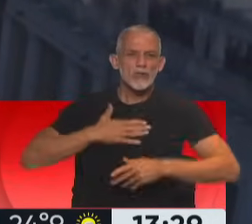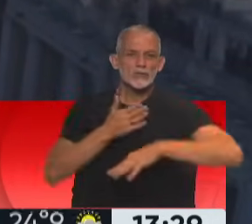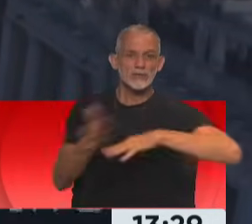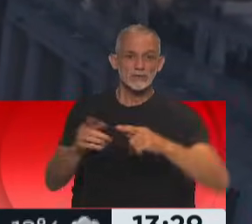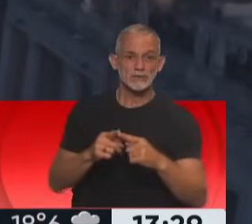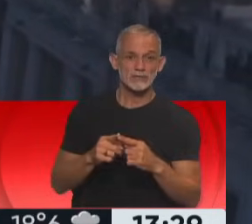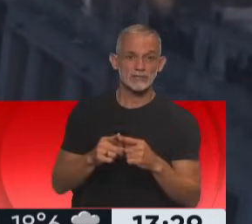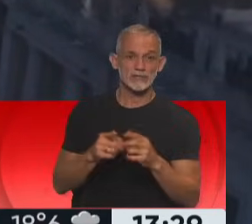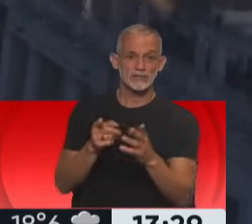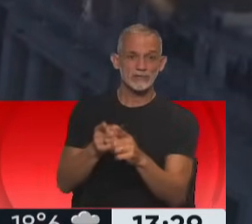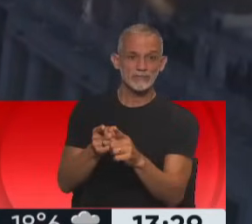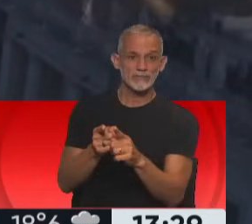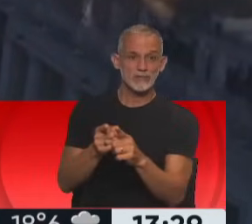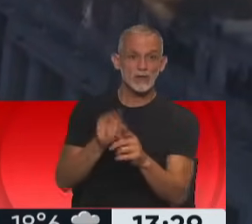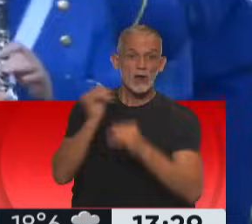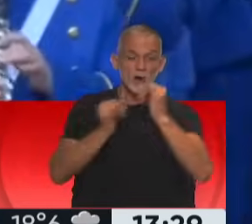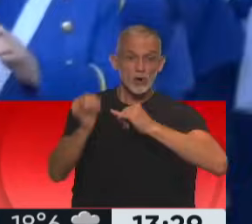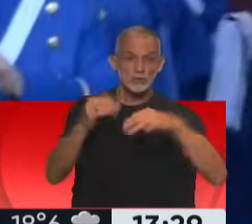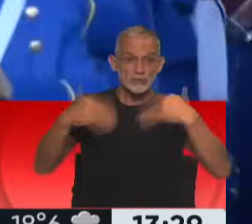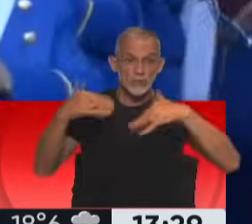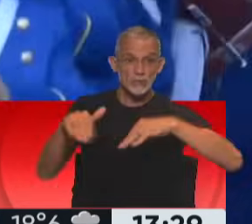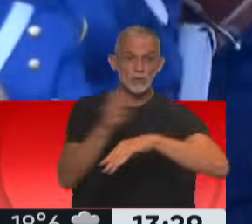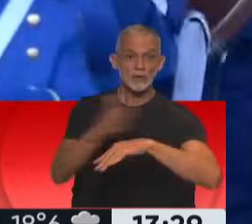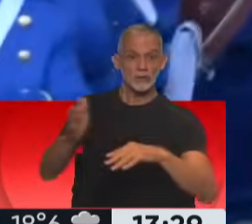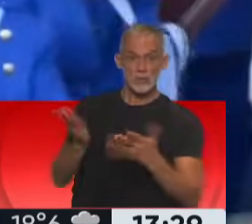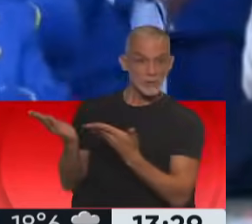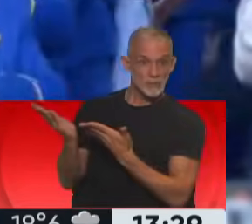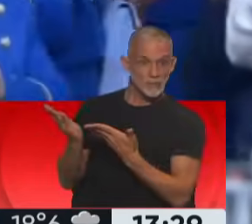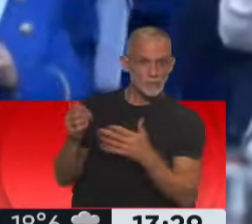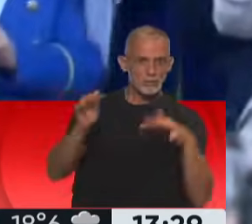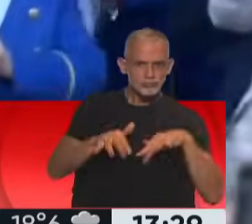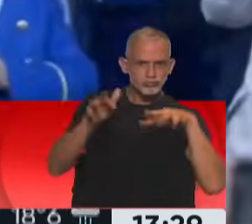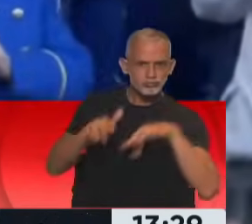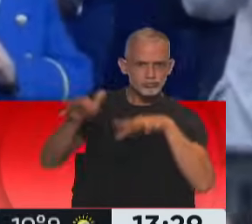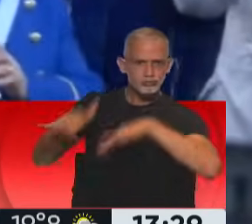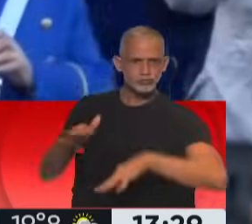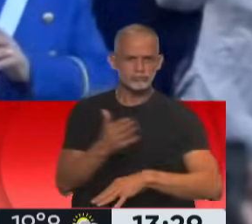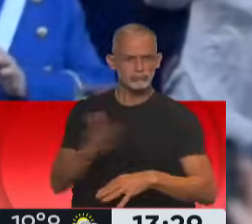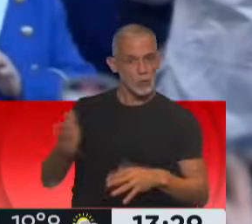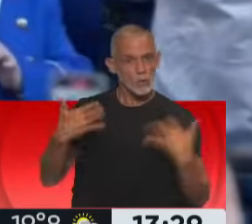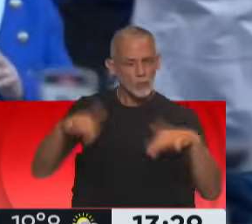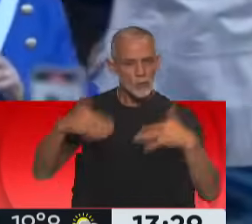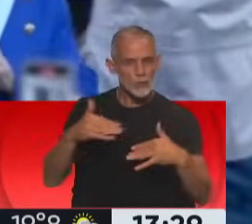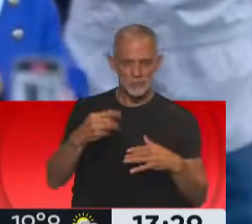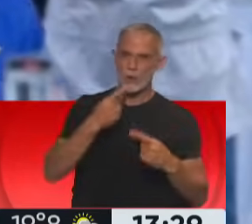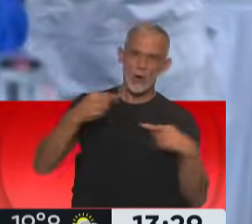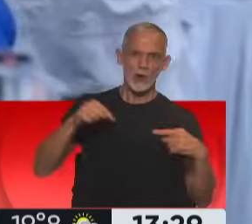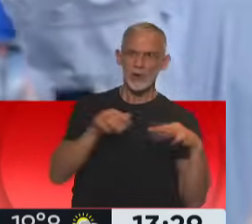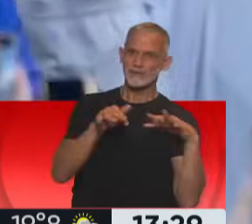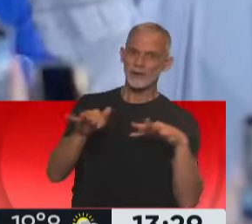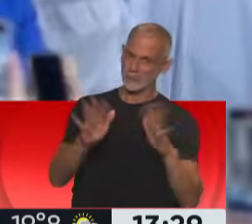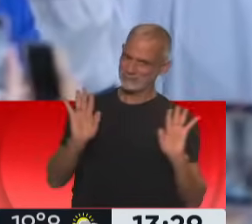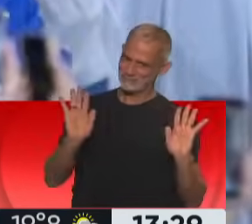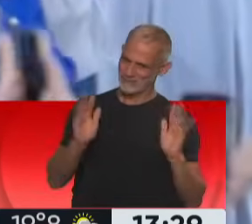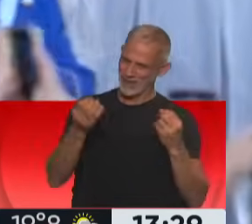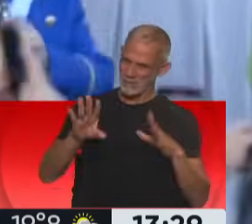una noticia como esta que impacta al mundo entero. ¿Qué está Escuchen. pasando? Mira. ¡Apa! Empieza a tomar color de a poquito,